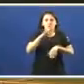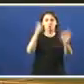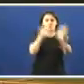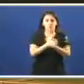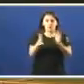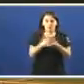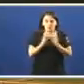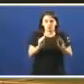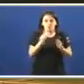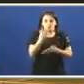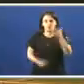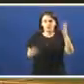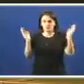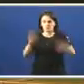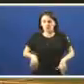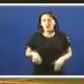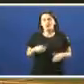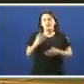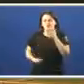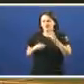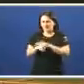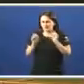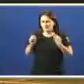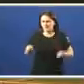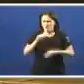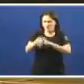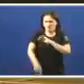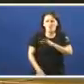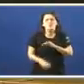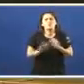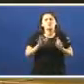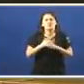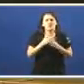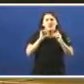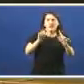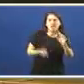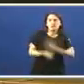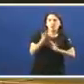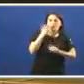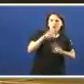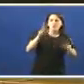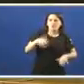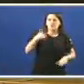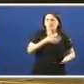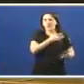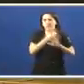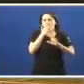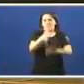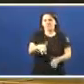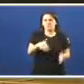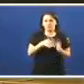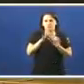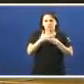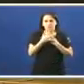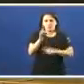do servizo, falla de recursos cada vez peor e nunha situación que non é puntual e que se arrastra dende fai unha década. O